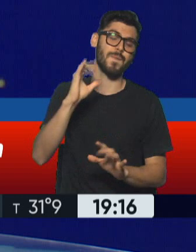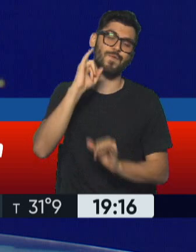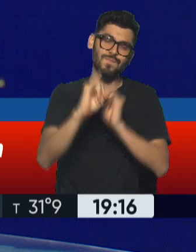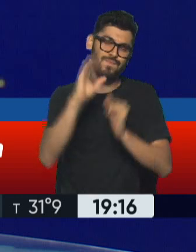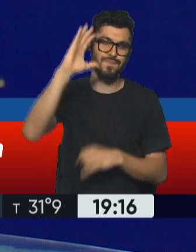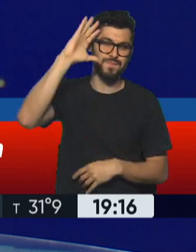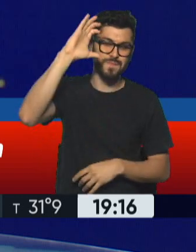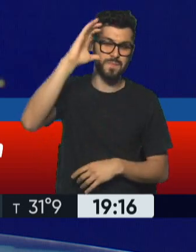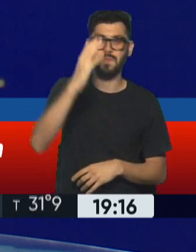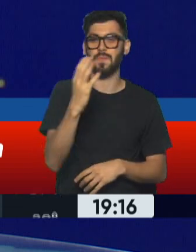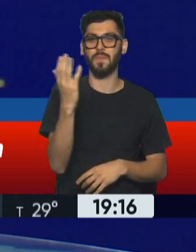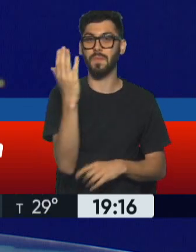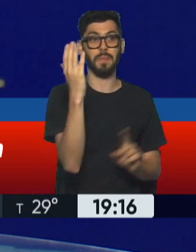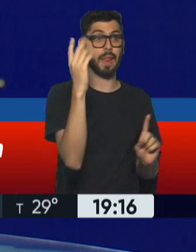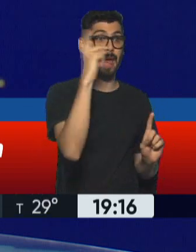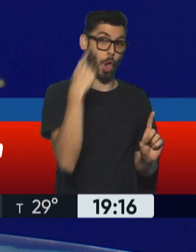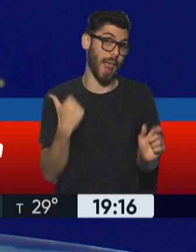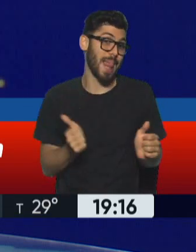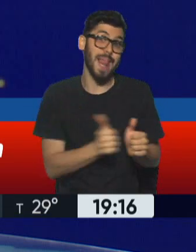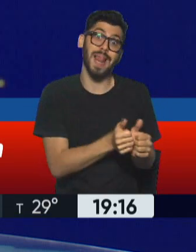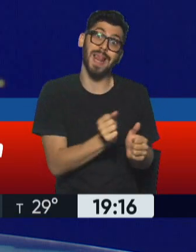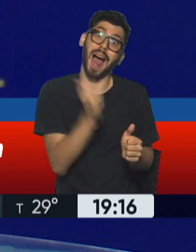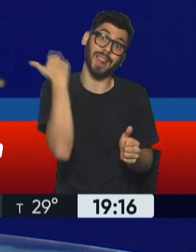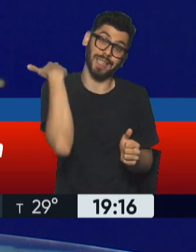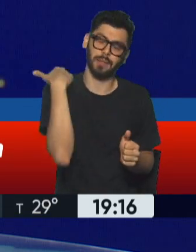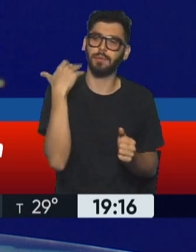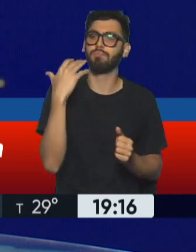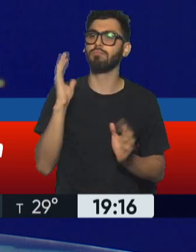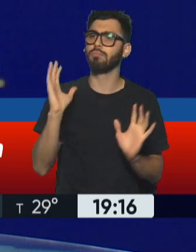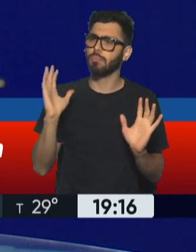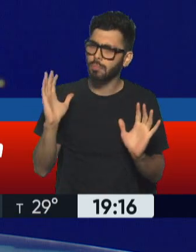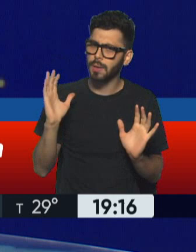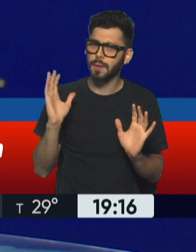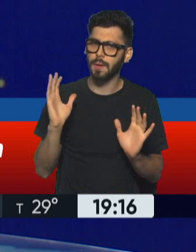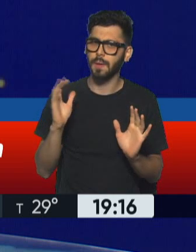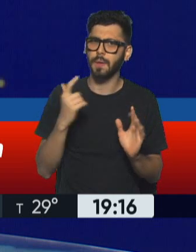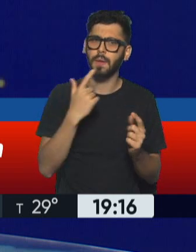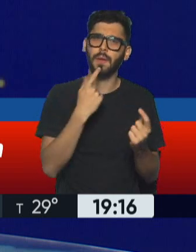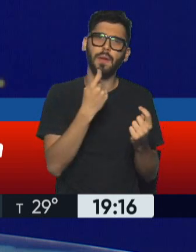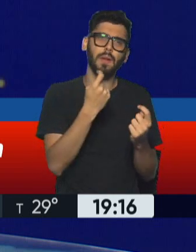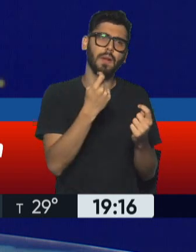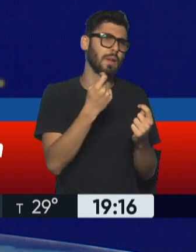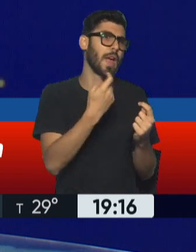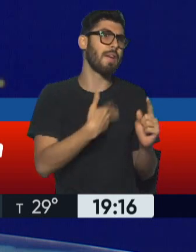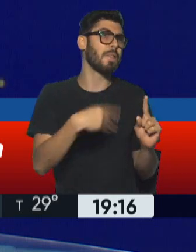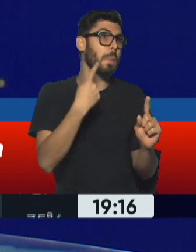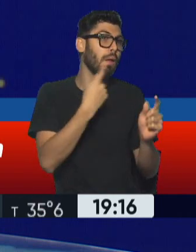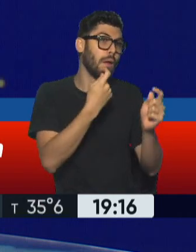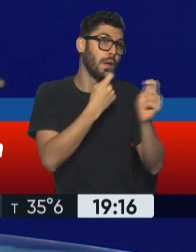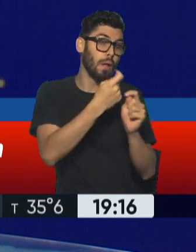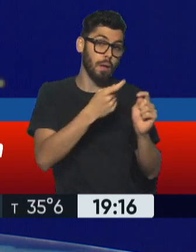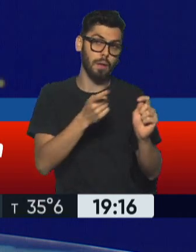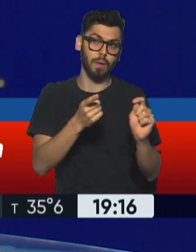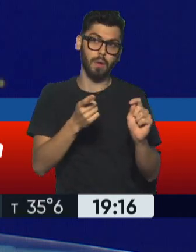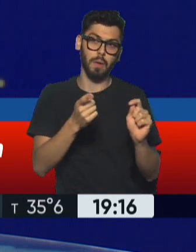Néstor Kirchner, a quien acompañó. ¿Será esta una señal con la que tendremos que leer las negociaciones que se llevan adelante con el Fondo